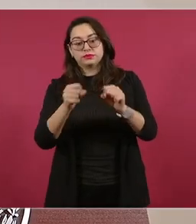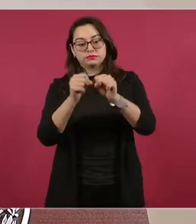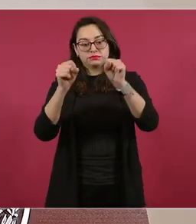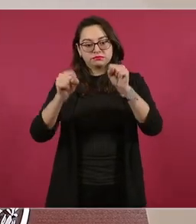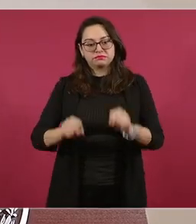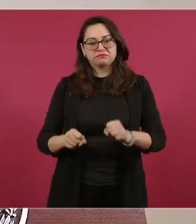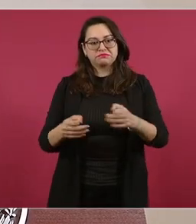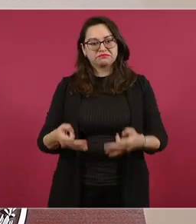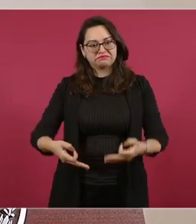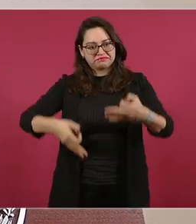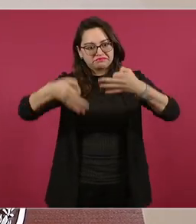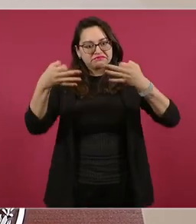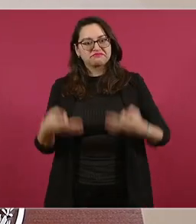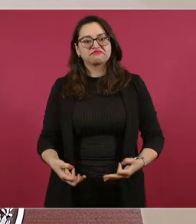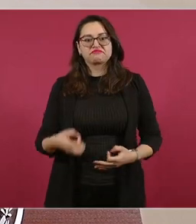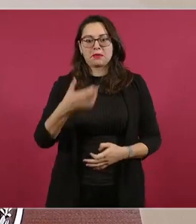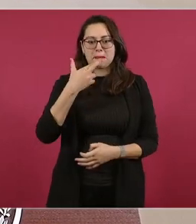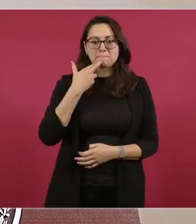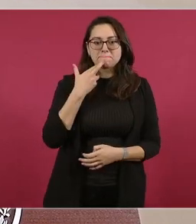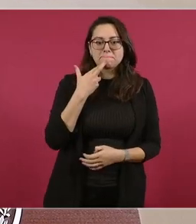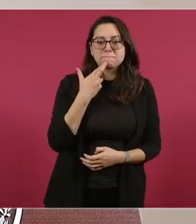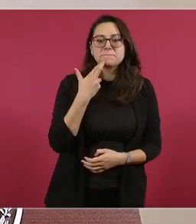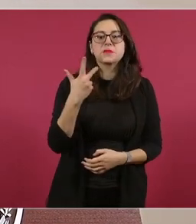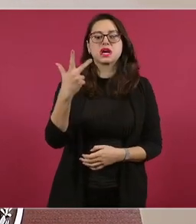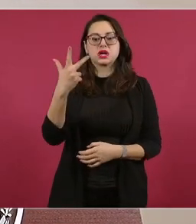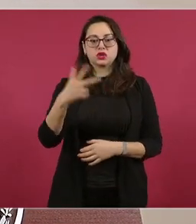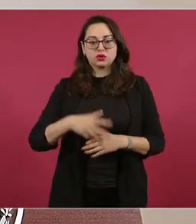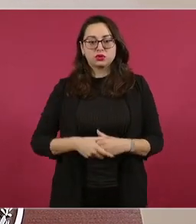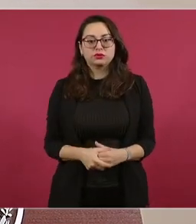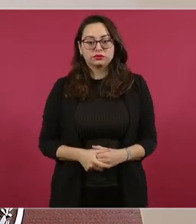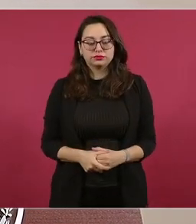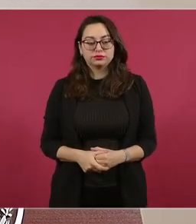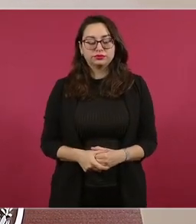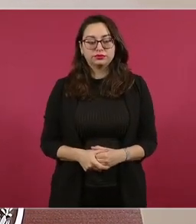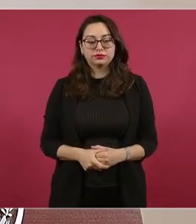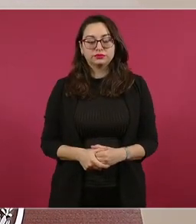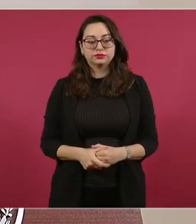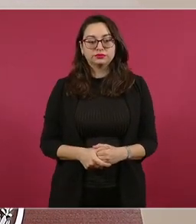mejor sistema de salud pública del mundo.